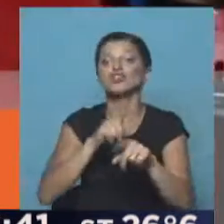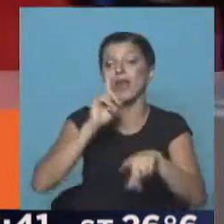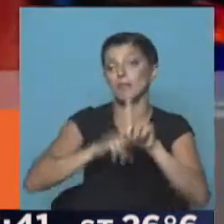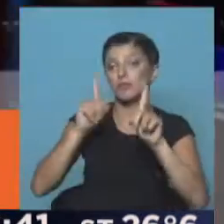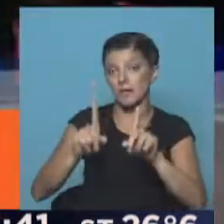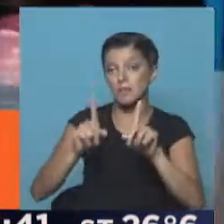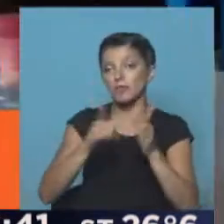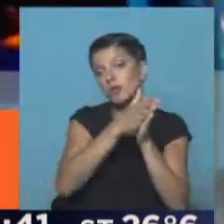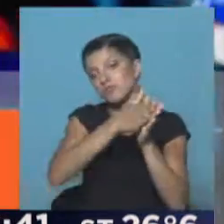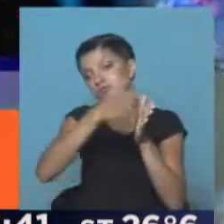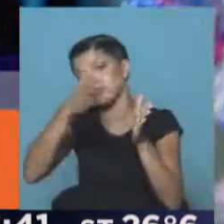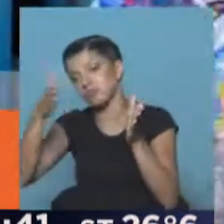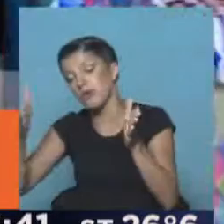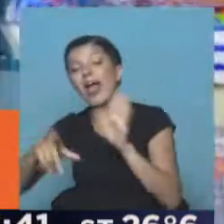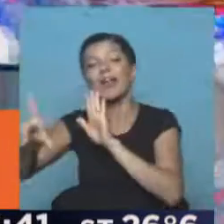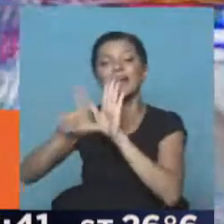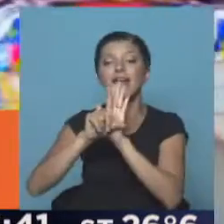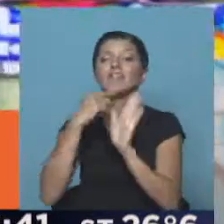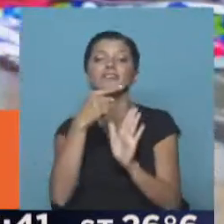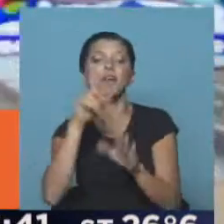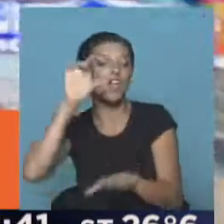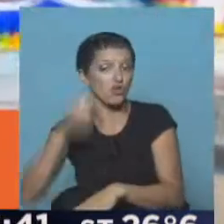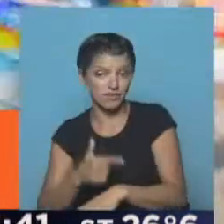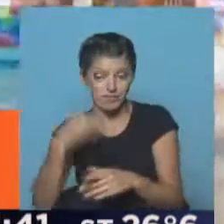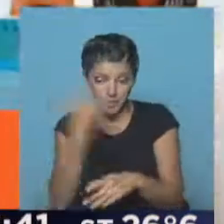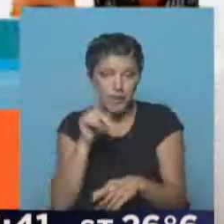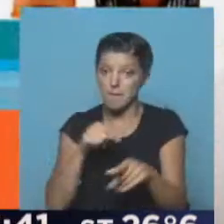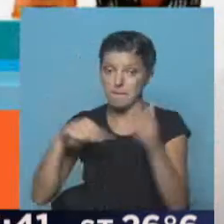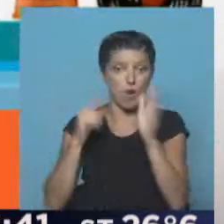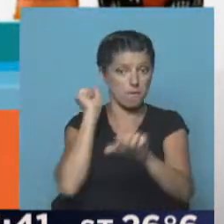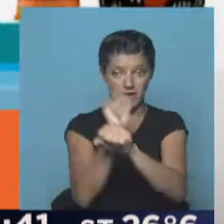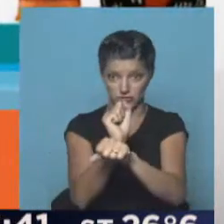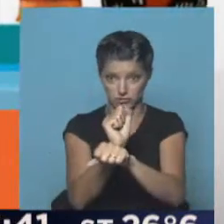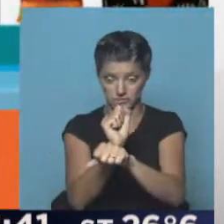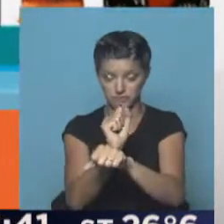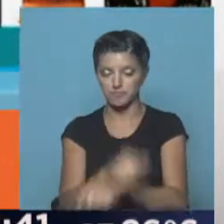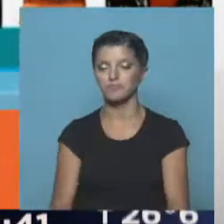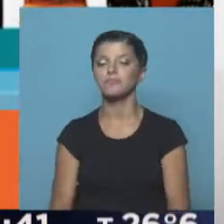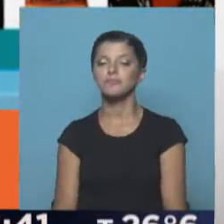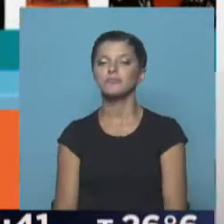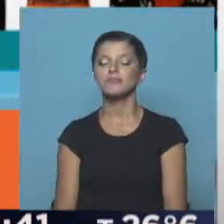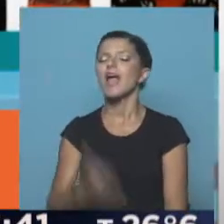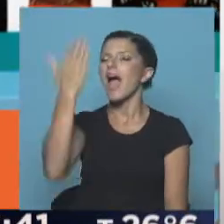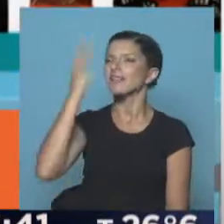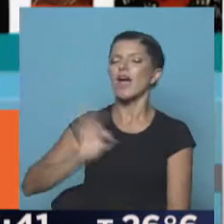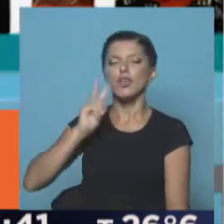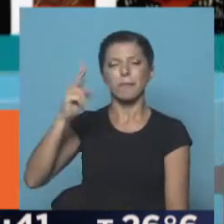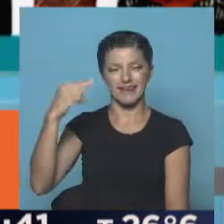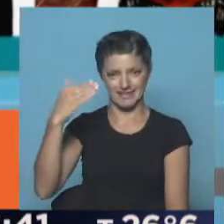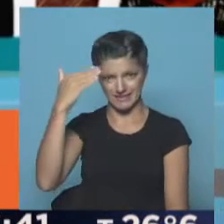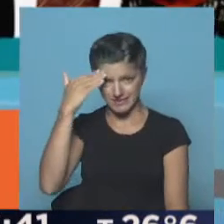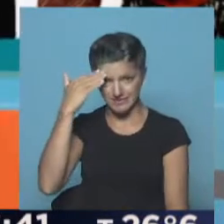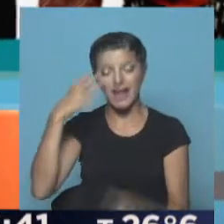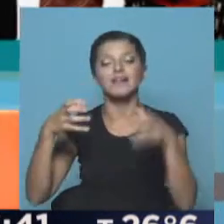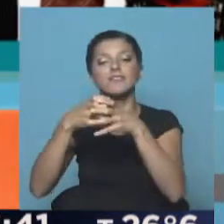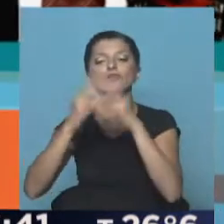un proceso para el que la ley los presume inocentes. Según un estudio de 2015 de CIESAS, el Centro de